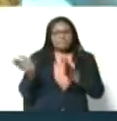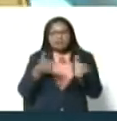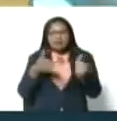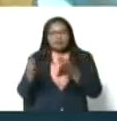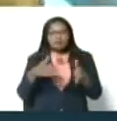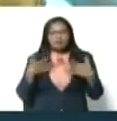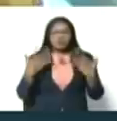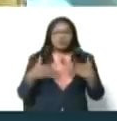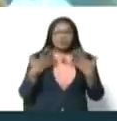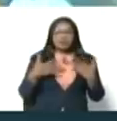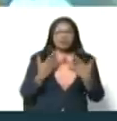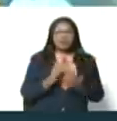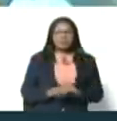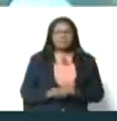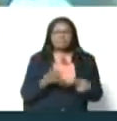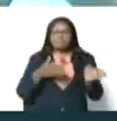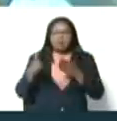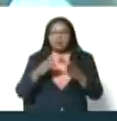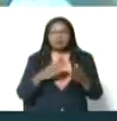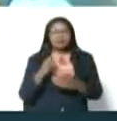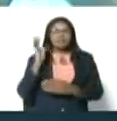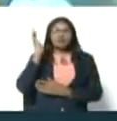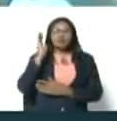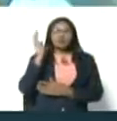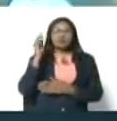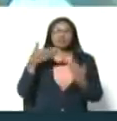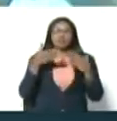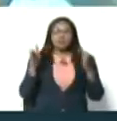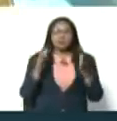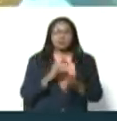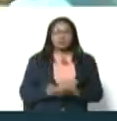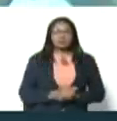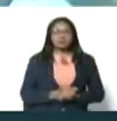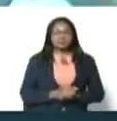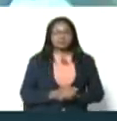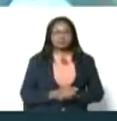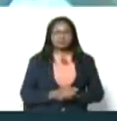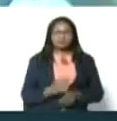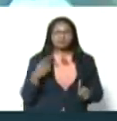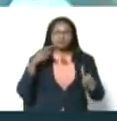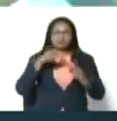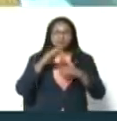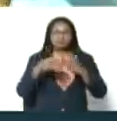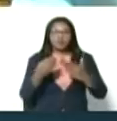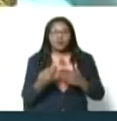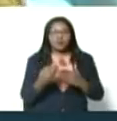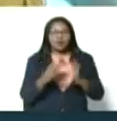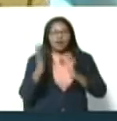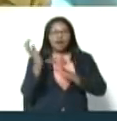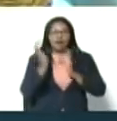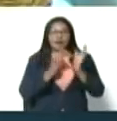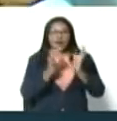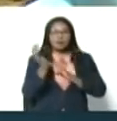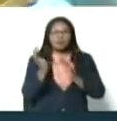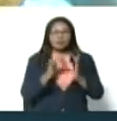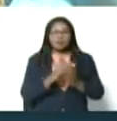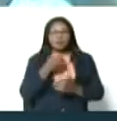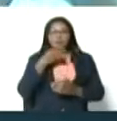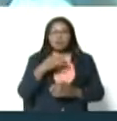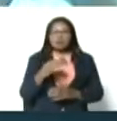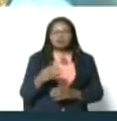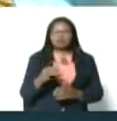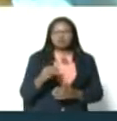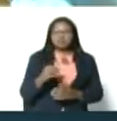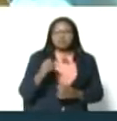alegría, marzo de Congreso Popular, y ya llegaría después abril, Hay buenas sorpresas